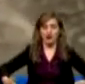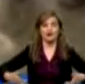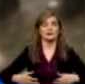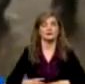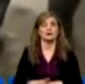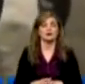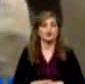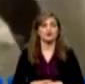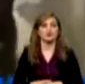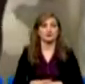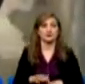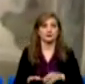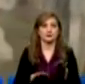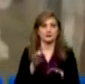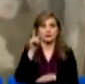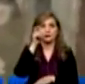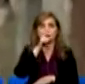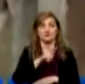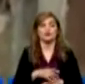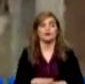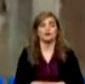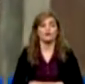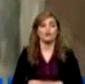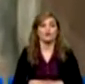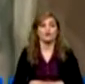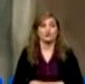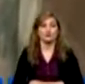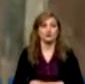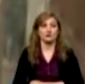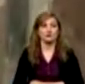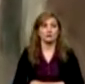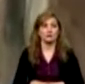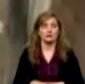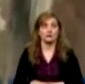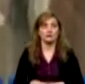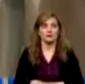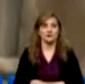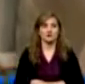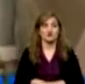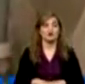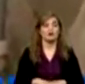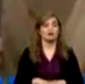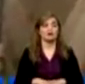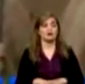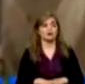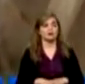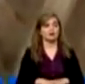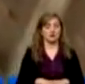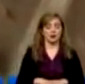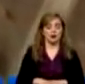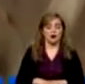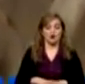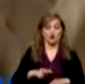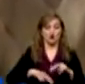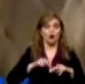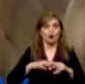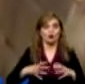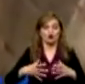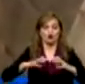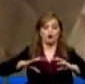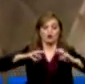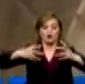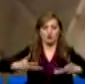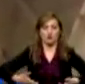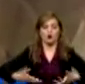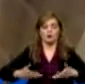difícil caminar, usted nos contaba, Carmen. Así que se nos ha caído el muro, que por favor al